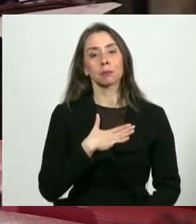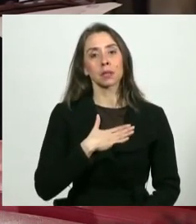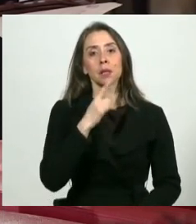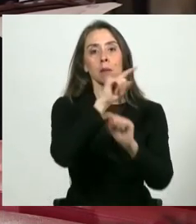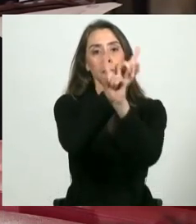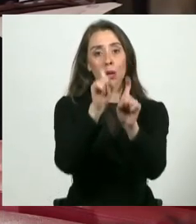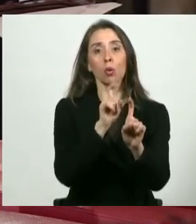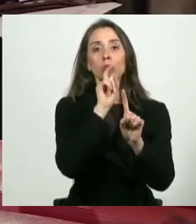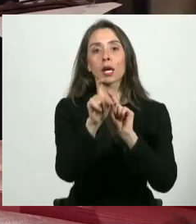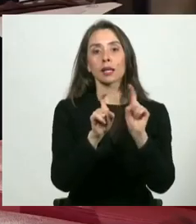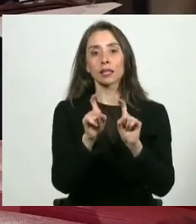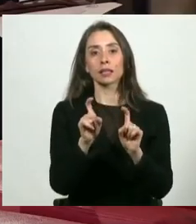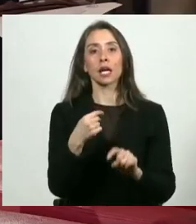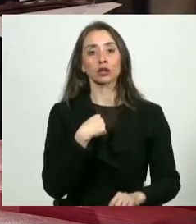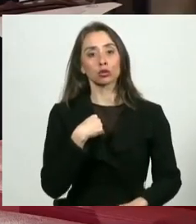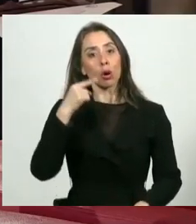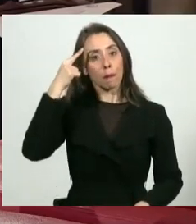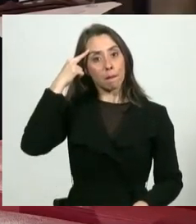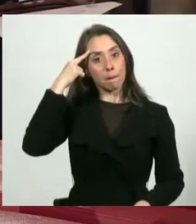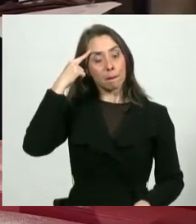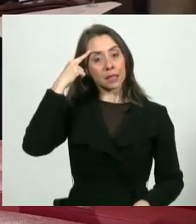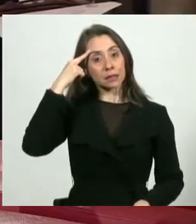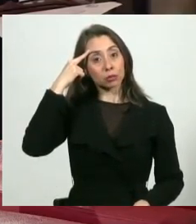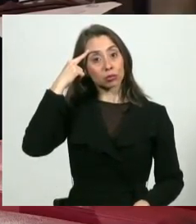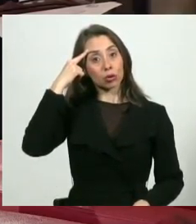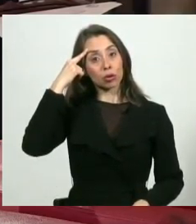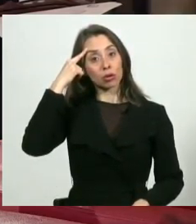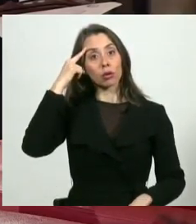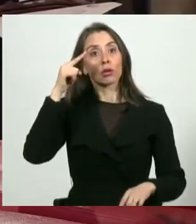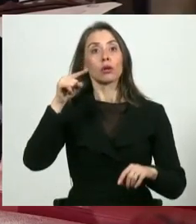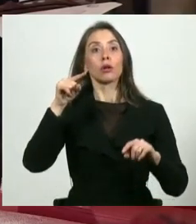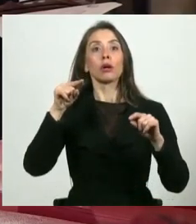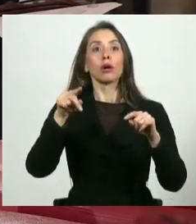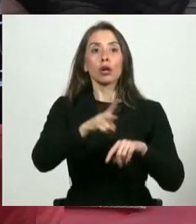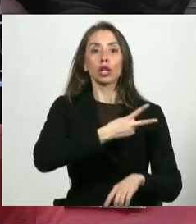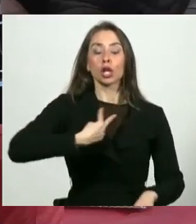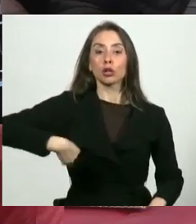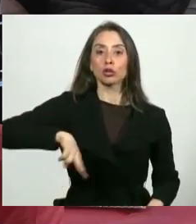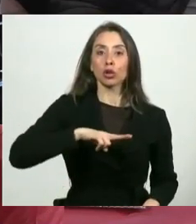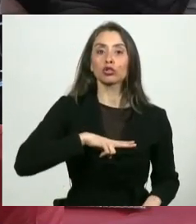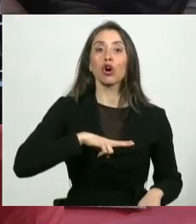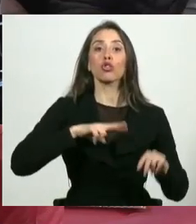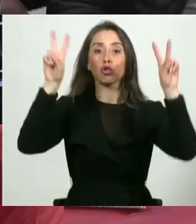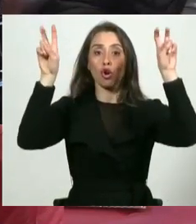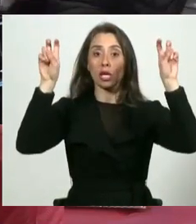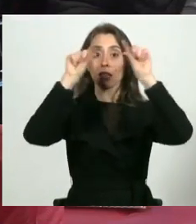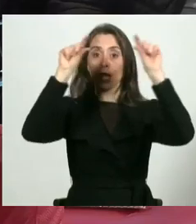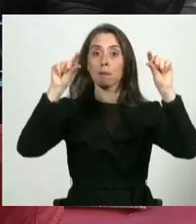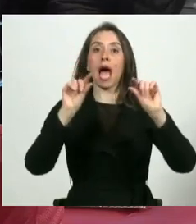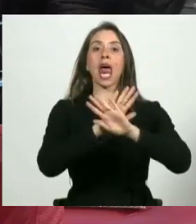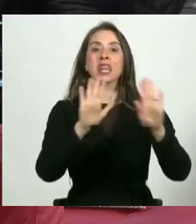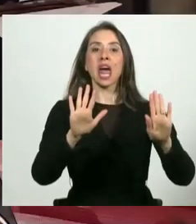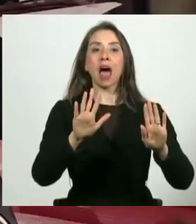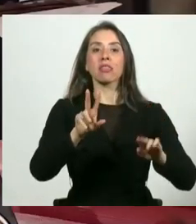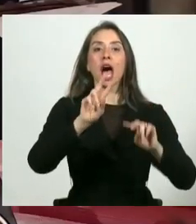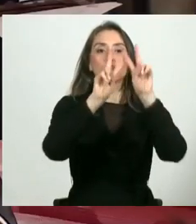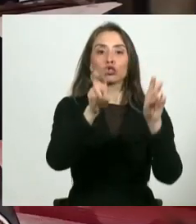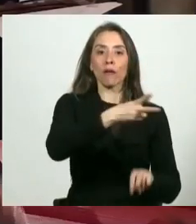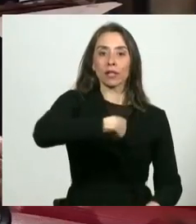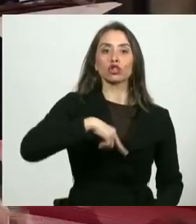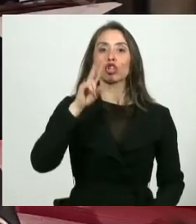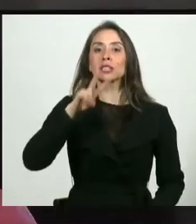pregunta crítica. Porque yo pienso que tenemos un eslogan que funciona entre nosotros. Nada sobre nosotros, sin nosotros.